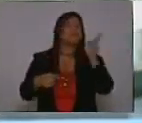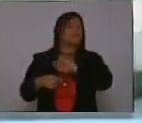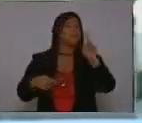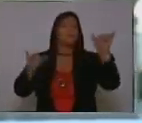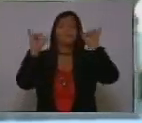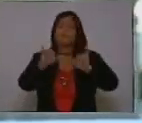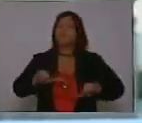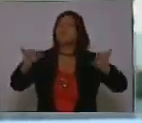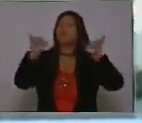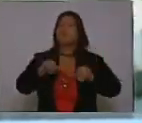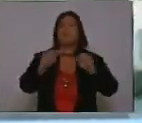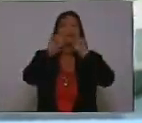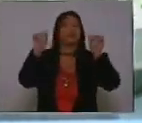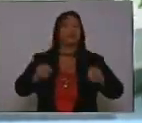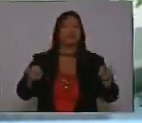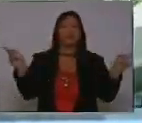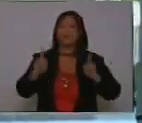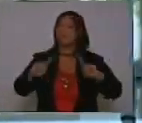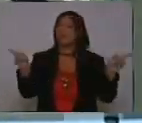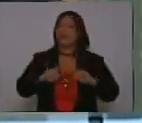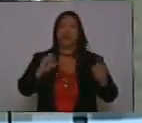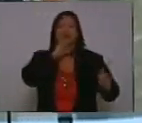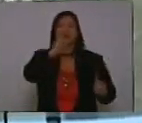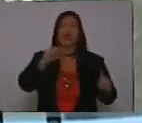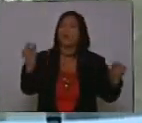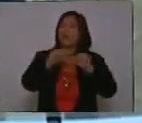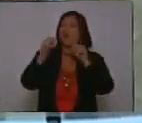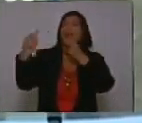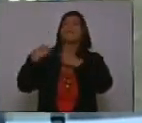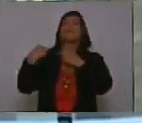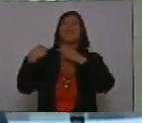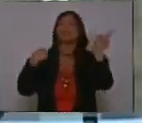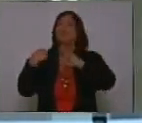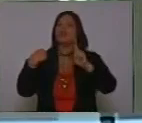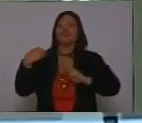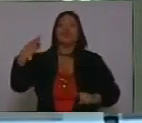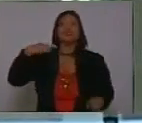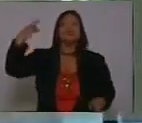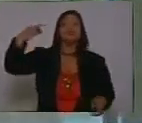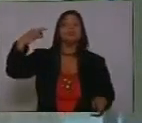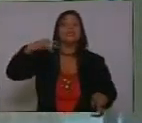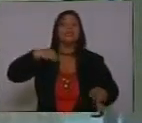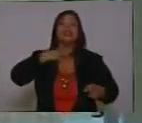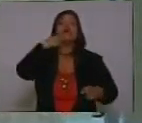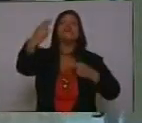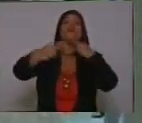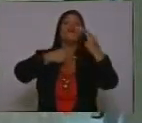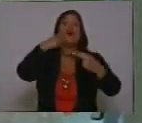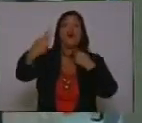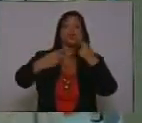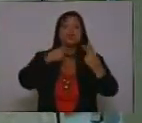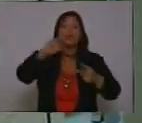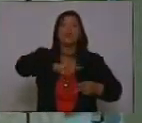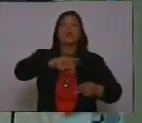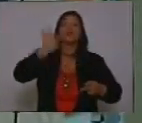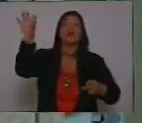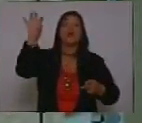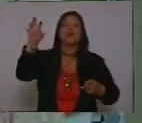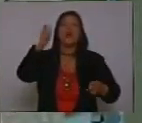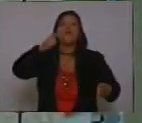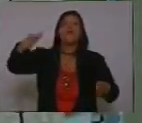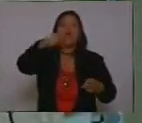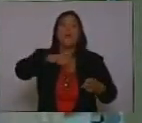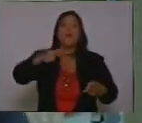en el mismo sistema. No somos representantes, somos instrumentos de la patria, somos instrumentos del